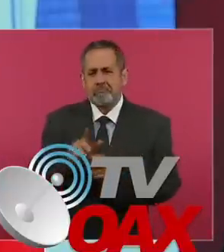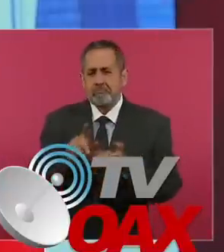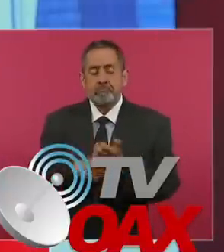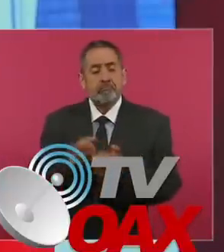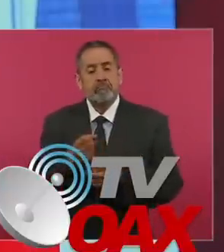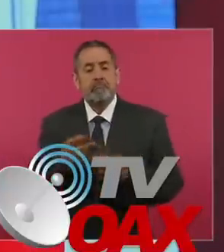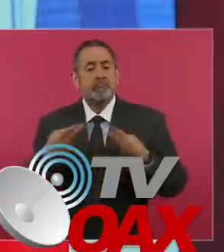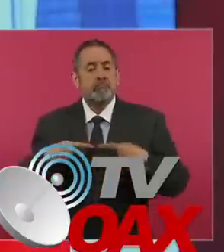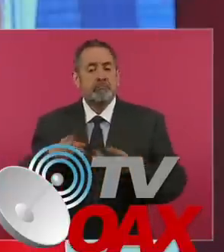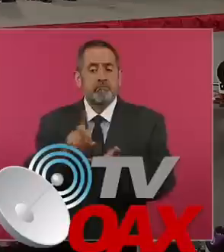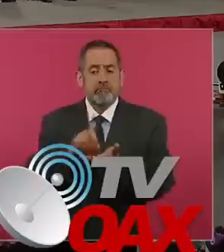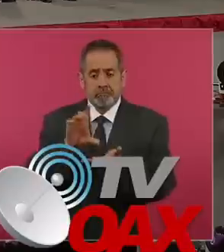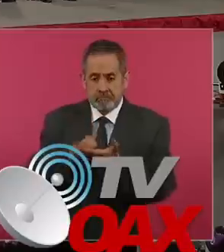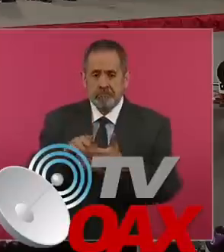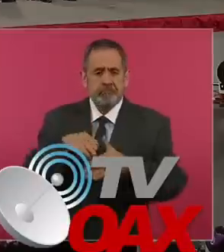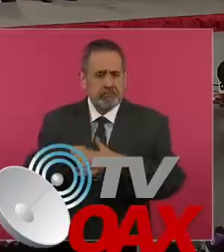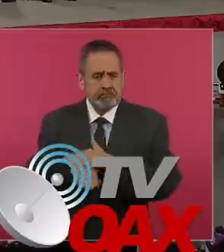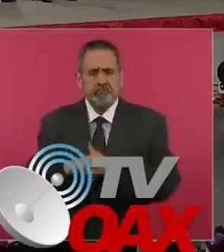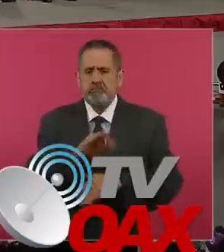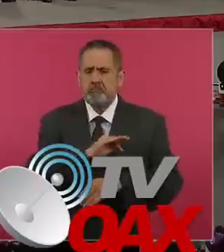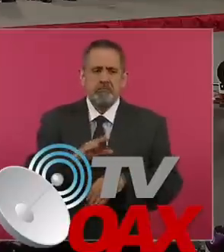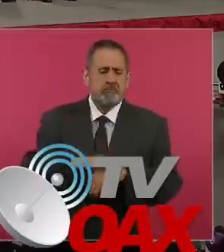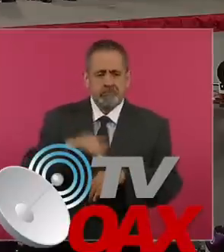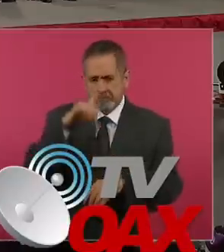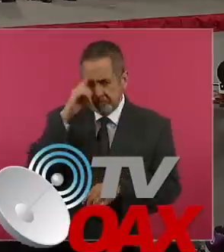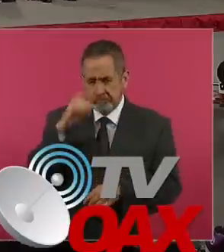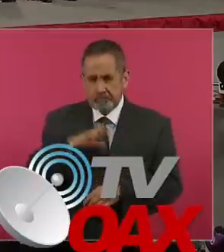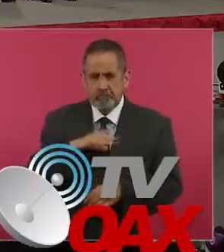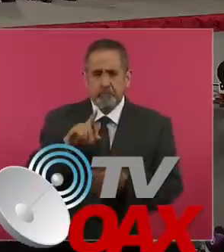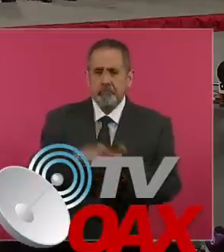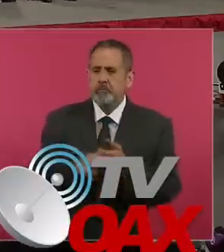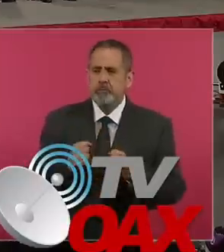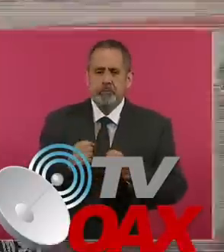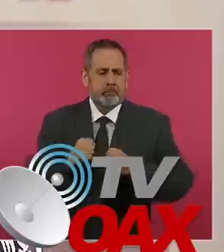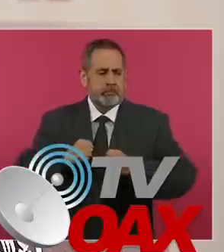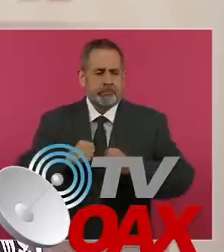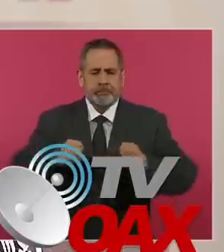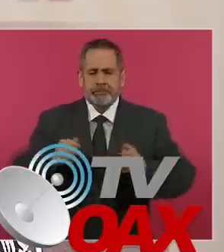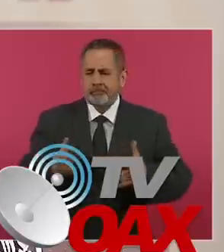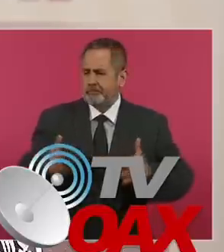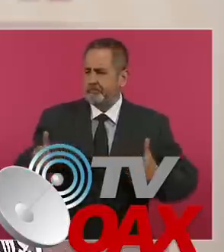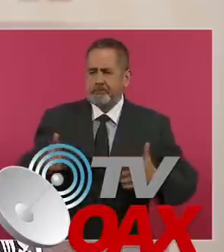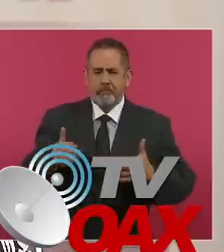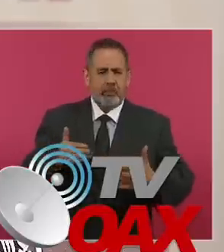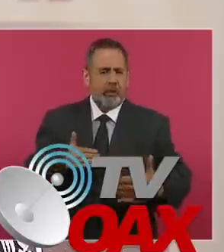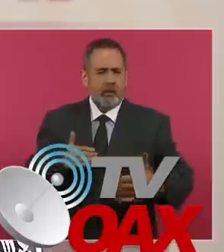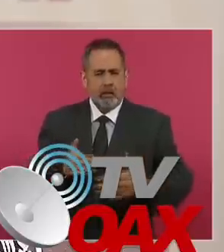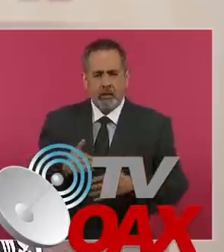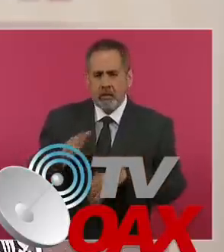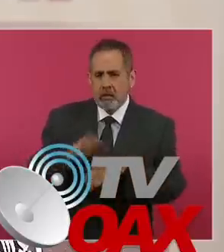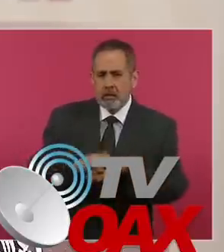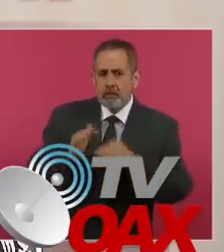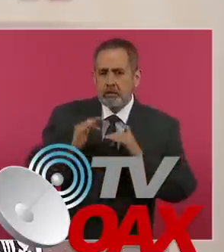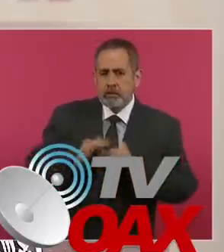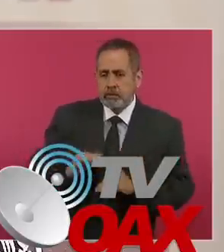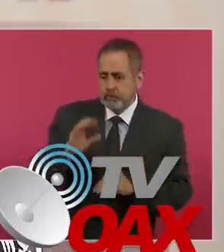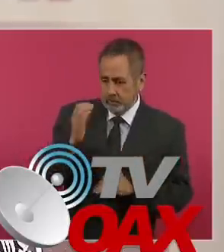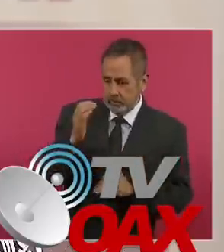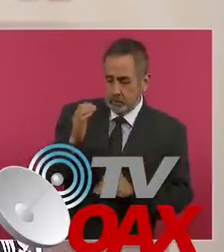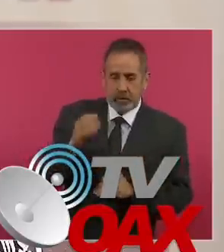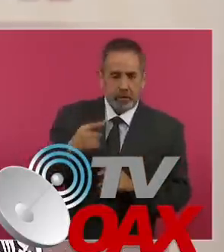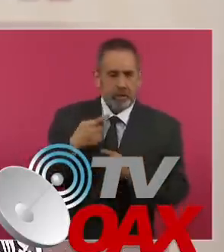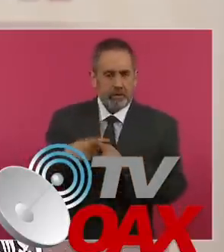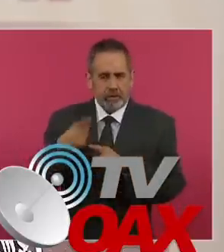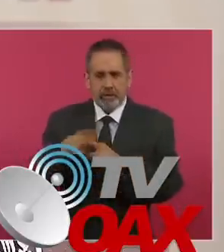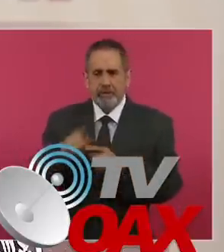con movilidad reducida, que tienen espacios más adecuados y más cómodos para viajar en todos los